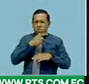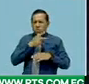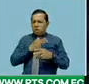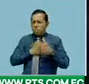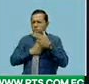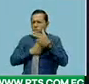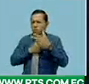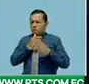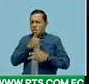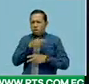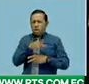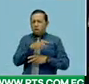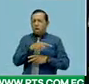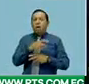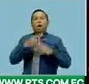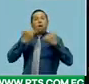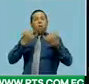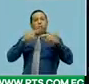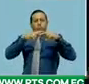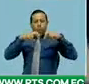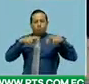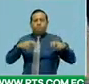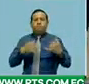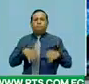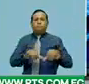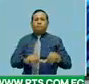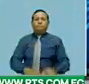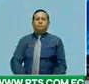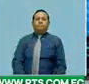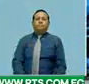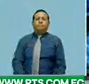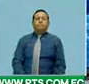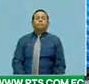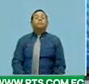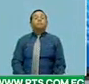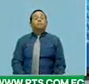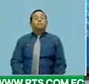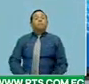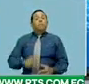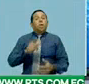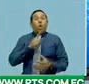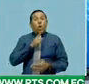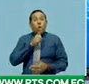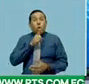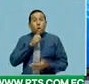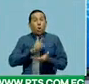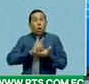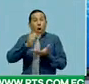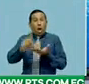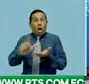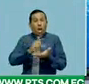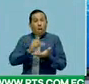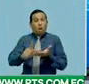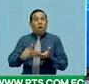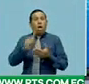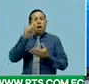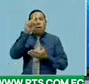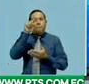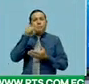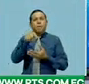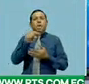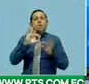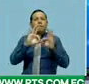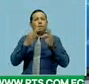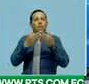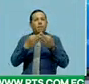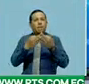cometieron, informó Adriana Peralta. Y desalojan a cerca de 1,000 familias que estaban asentadas ilegalmente